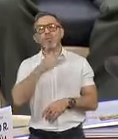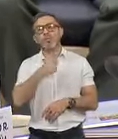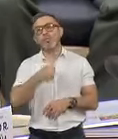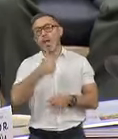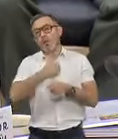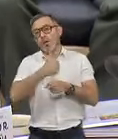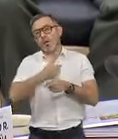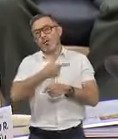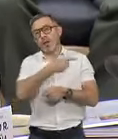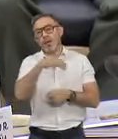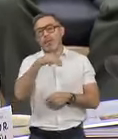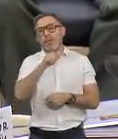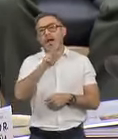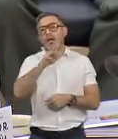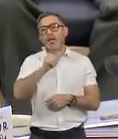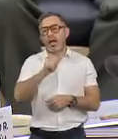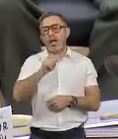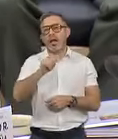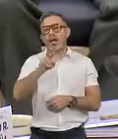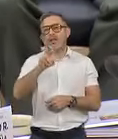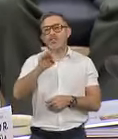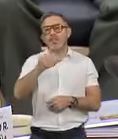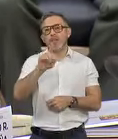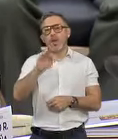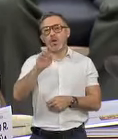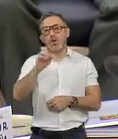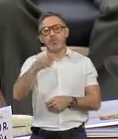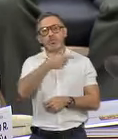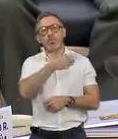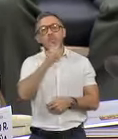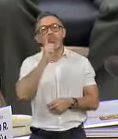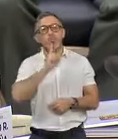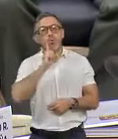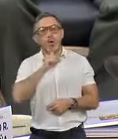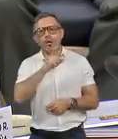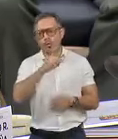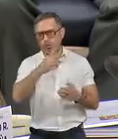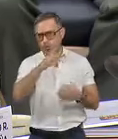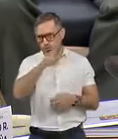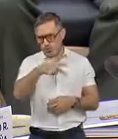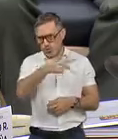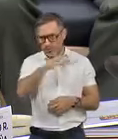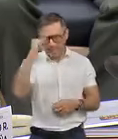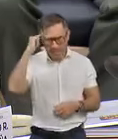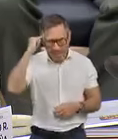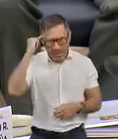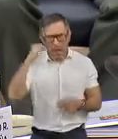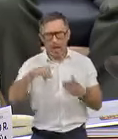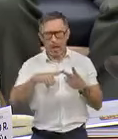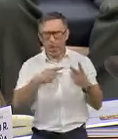María de la Luz Velázquez Villalobos, una mujer, ya lo dije aquí, indígena, pobre, huérfana,